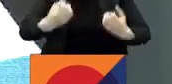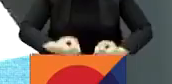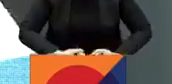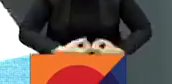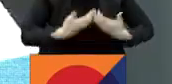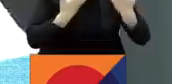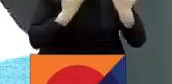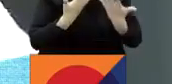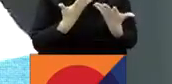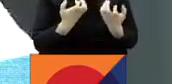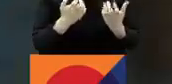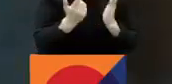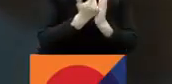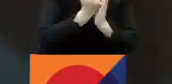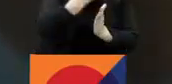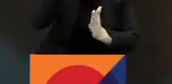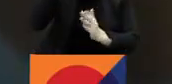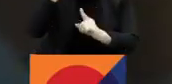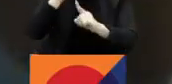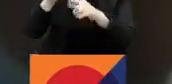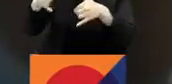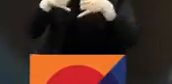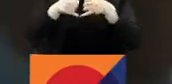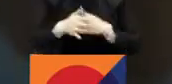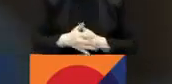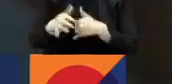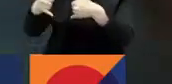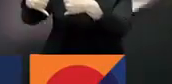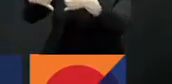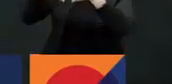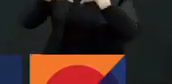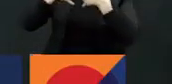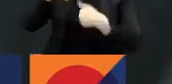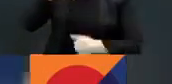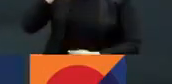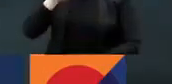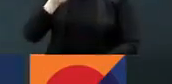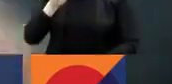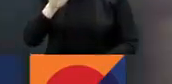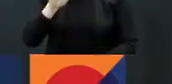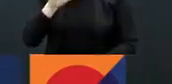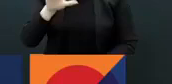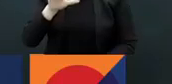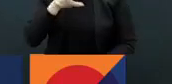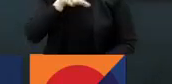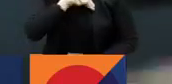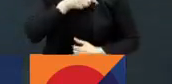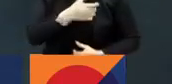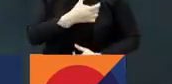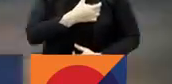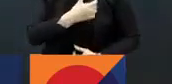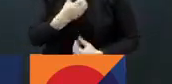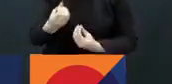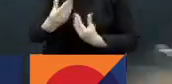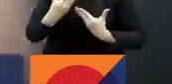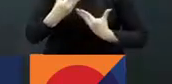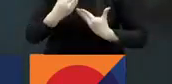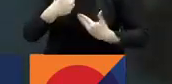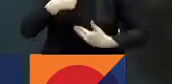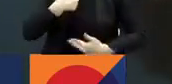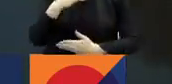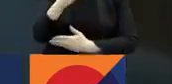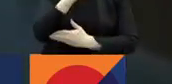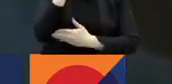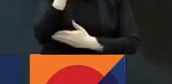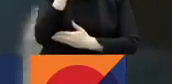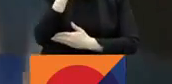concursos. El premio Nobel es una cosa que le sucedió a Colombia, que le sucedió a la América Latina, que le sucedió al mundo. Aquí en